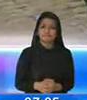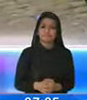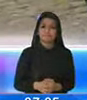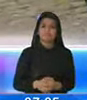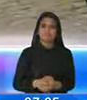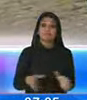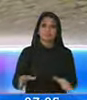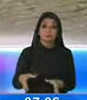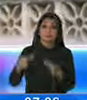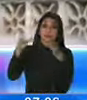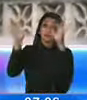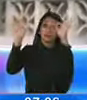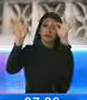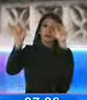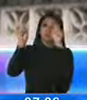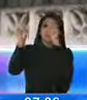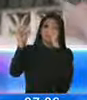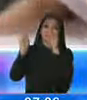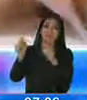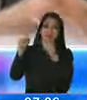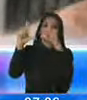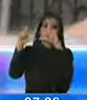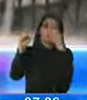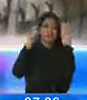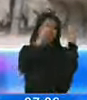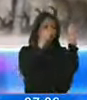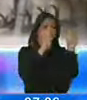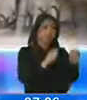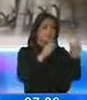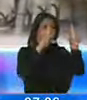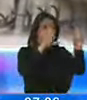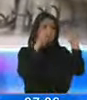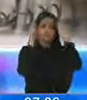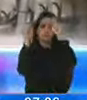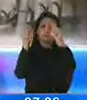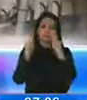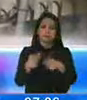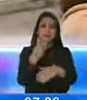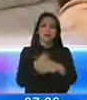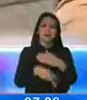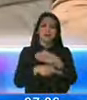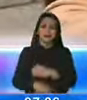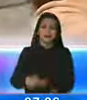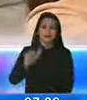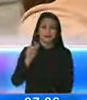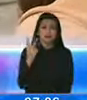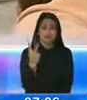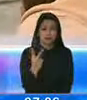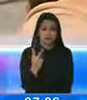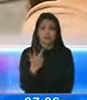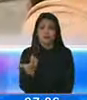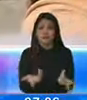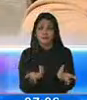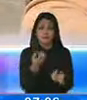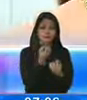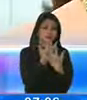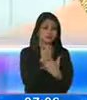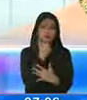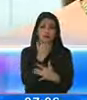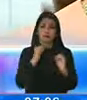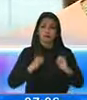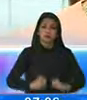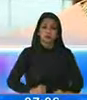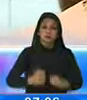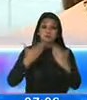postes de alumbrado público como principal aliado para pegar la fotografía de sus hijas con esperanza de tener información. No